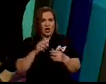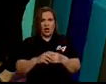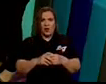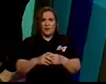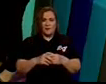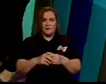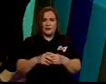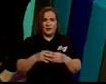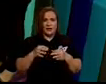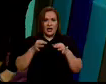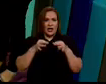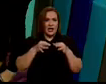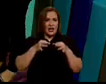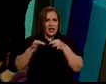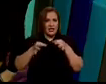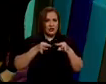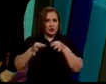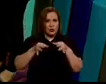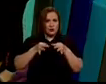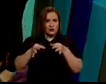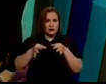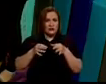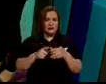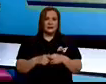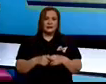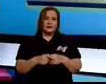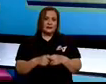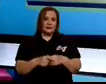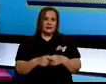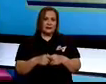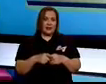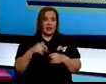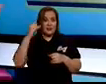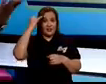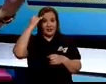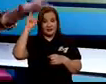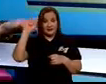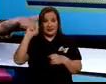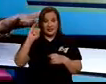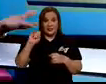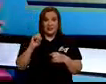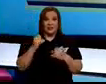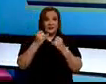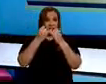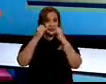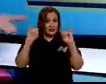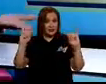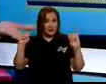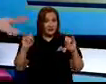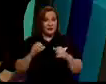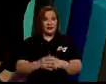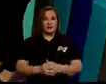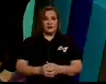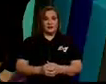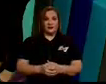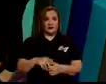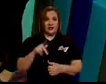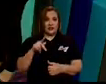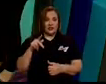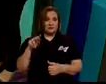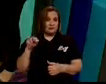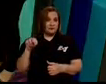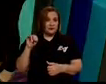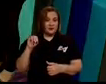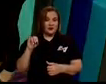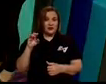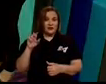noticias y aparte de eso también fue sembrando aquella semilla de independencia. Nixia, no sé si quiere agregar algo más.